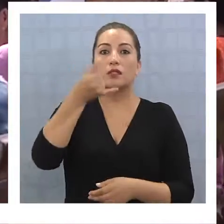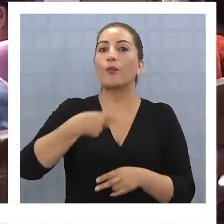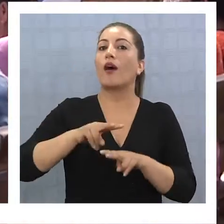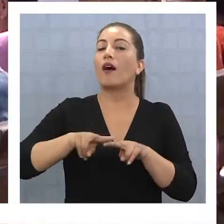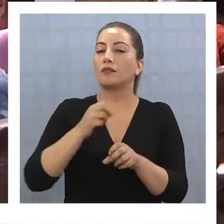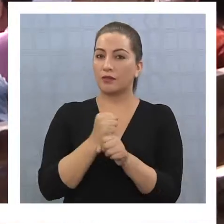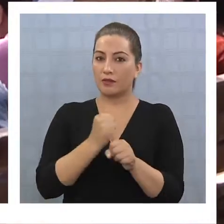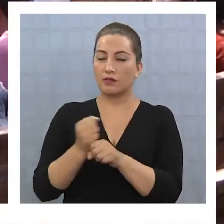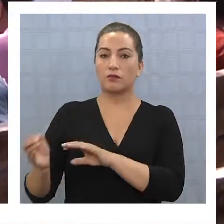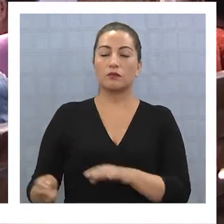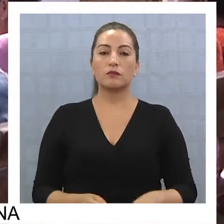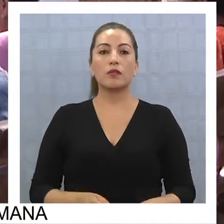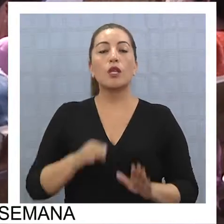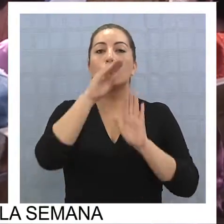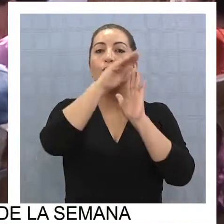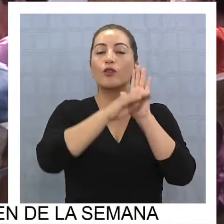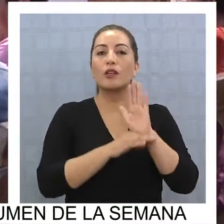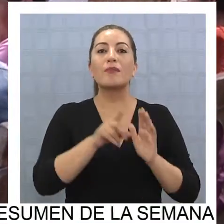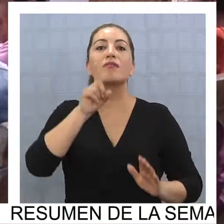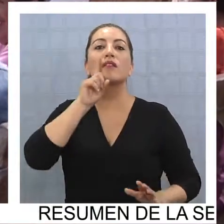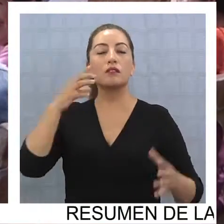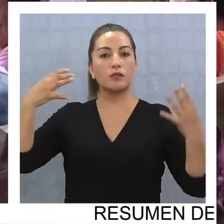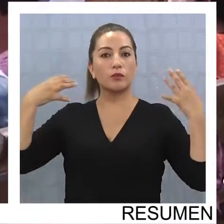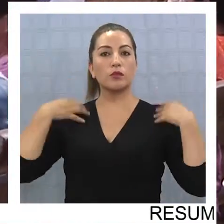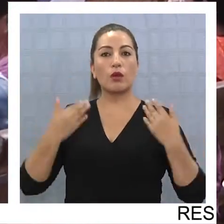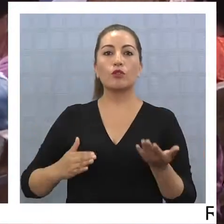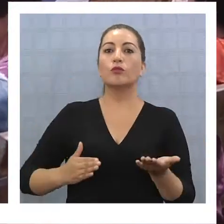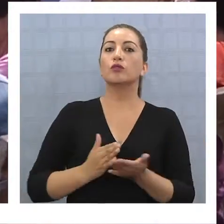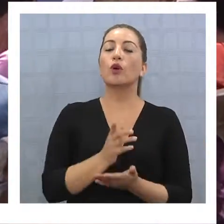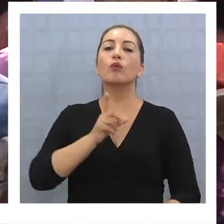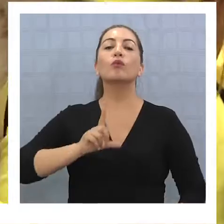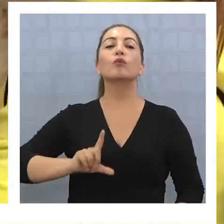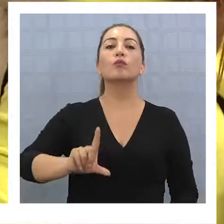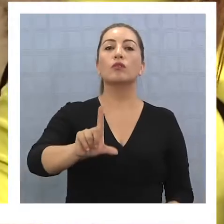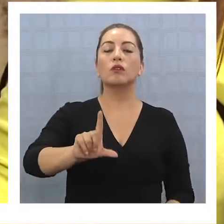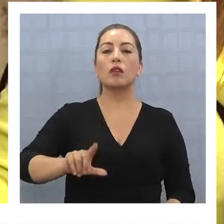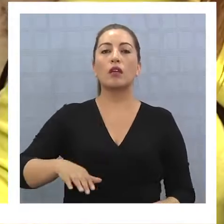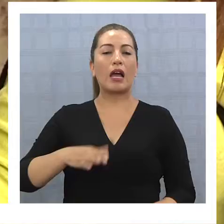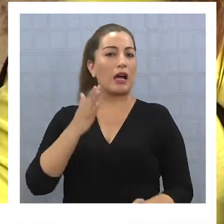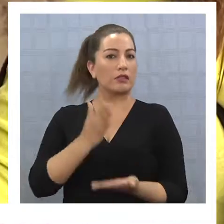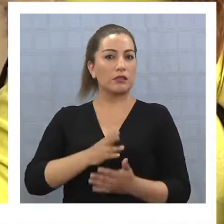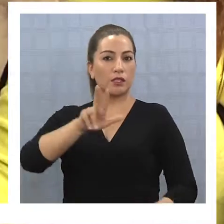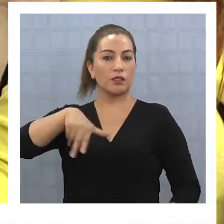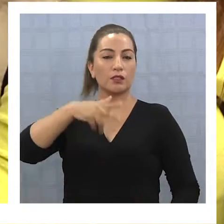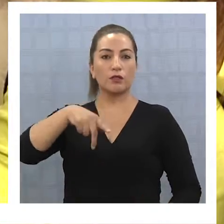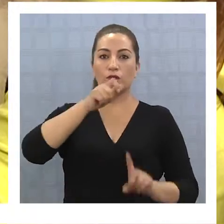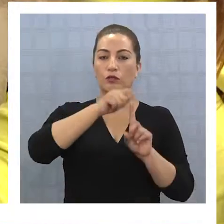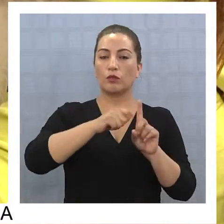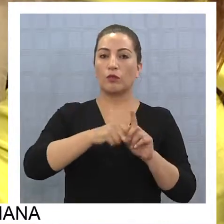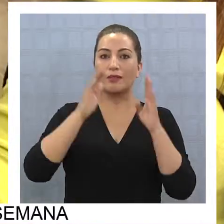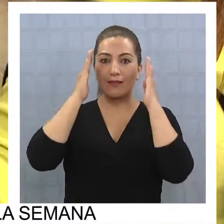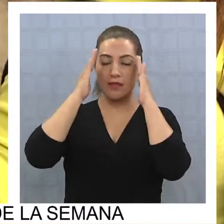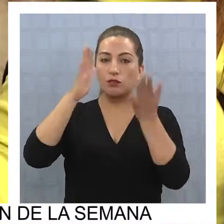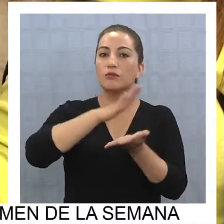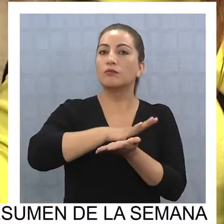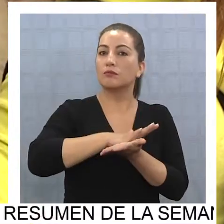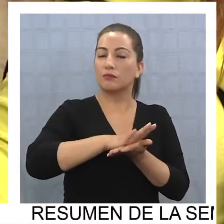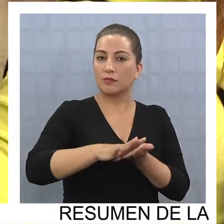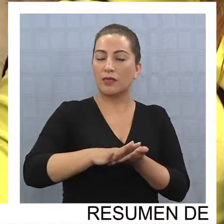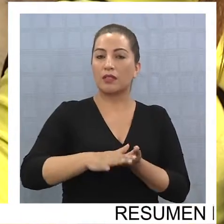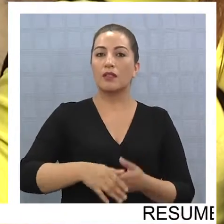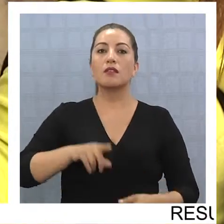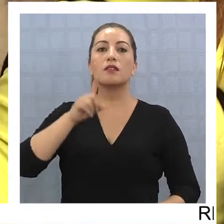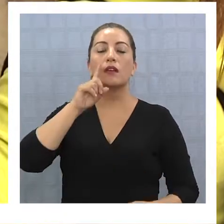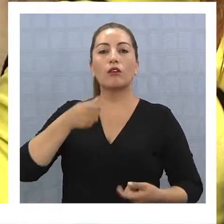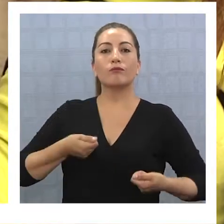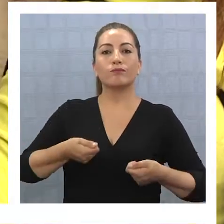trabajo. El programa Tenencia Responsable se inició en julio pasado, se extenderá por 18 meses con atenciones gratuitas, ya que